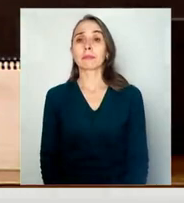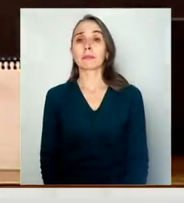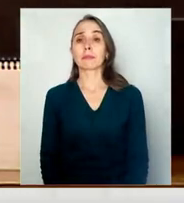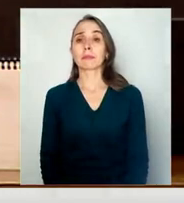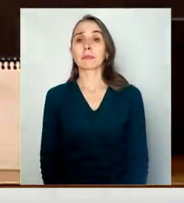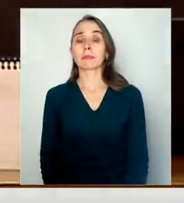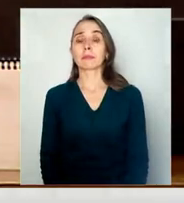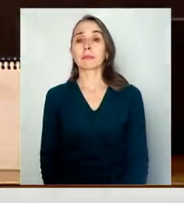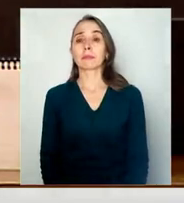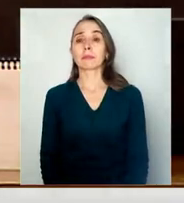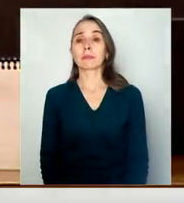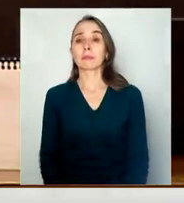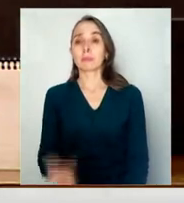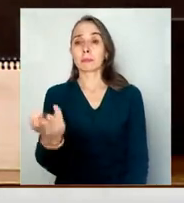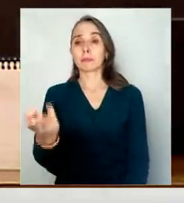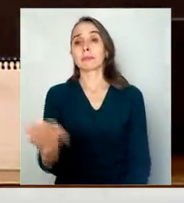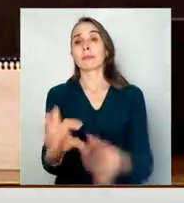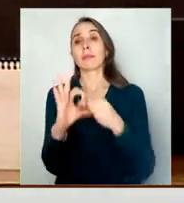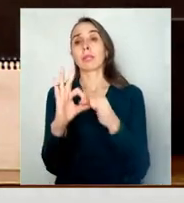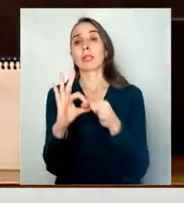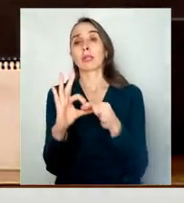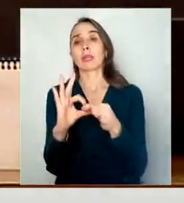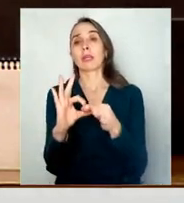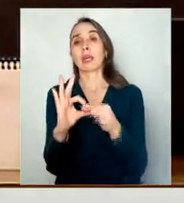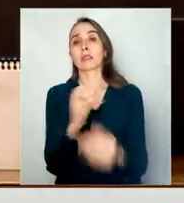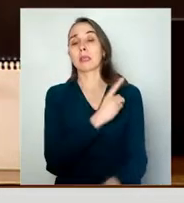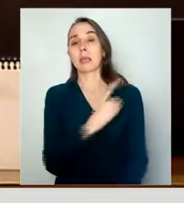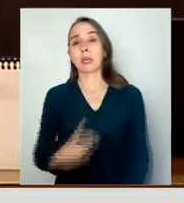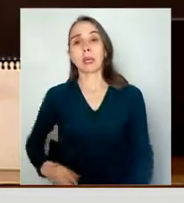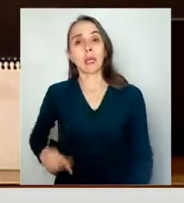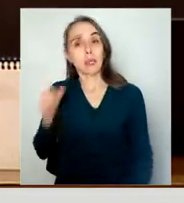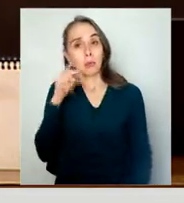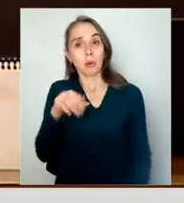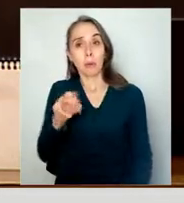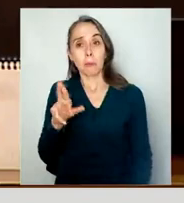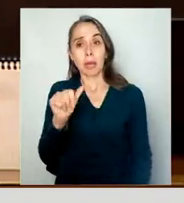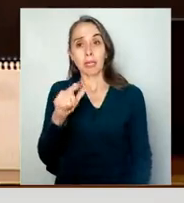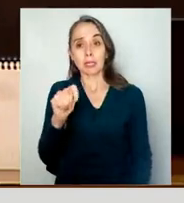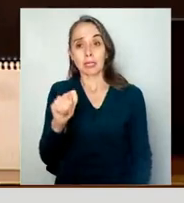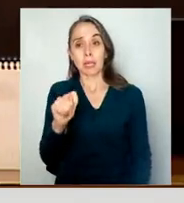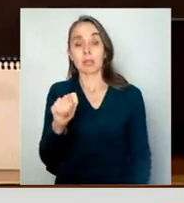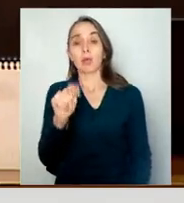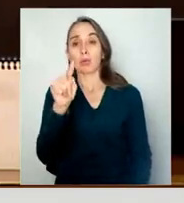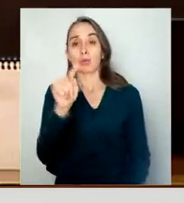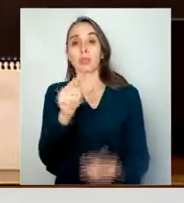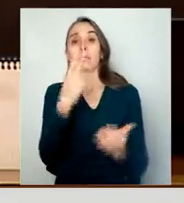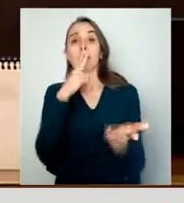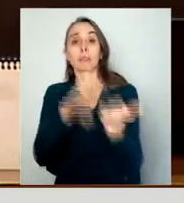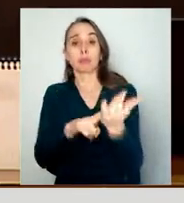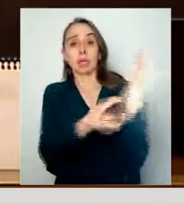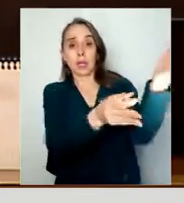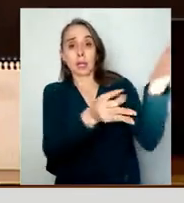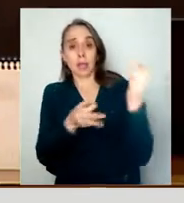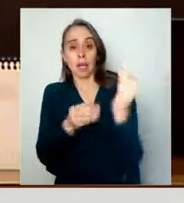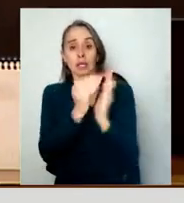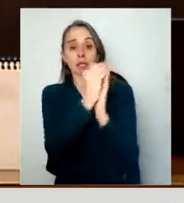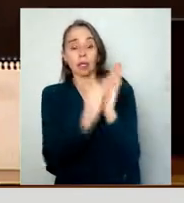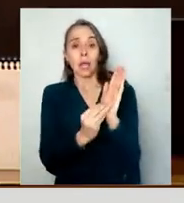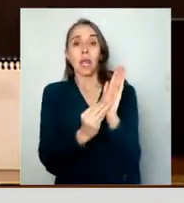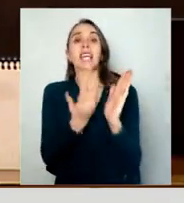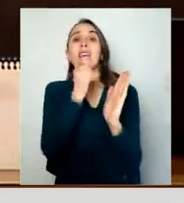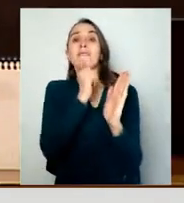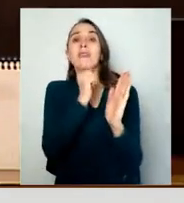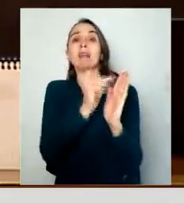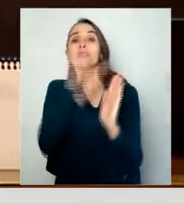Y gracias diputada marzán igual hace haga llegar todas la solicitud del oficio a quienes correspondan